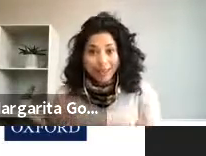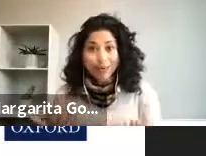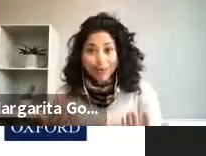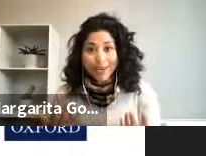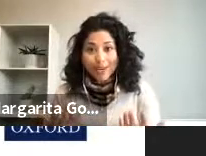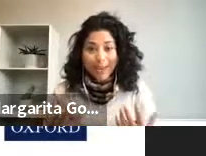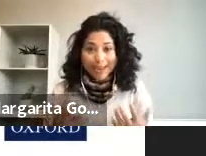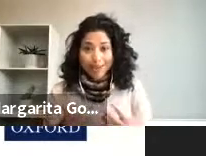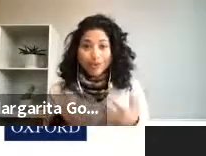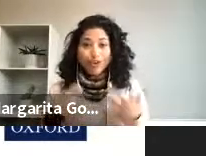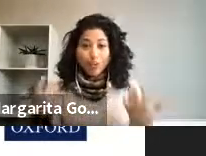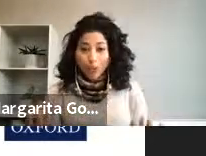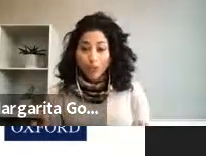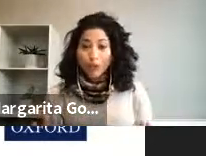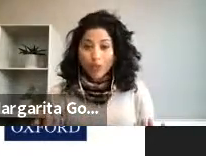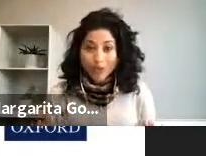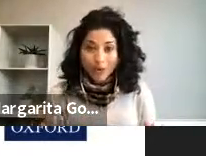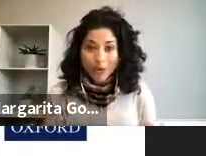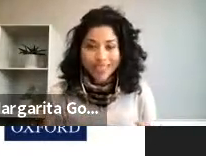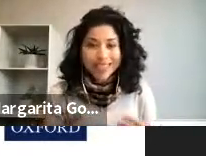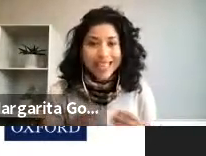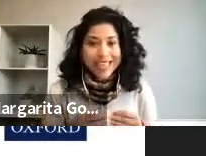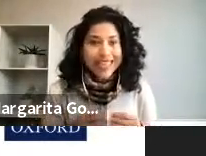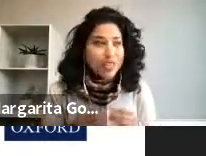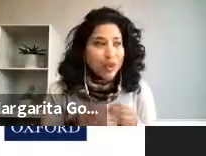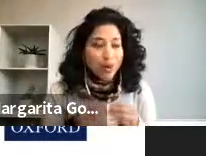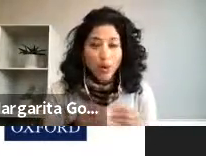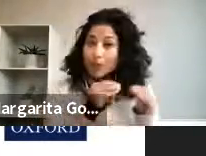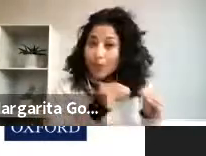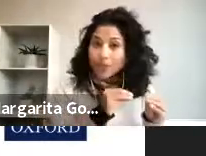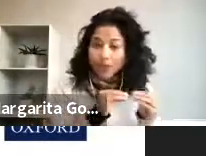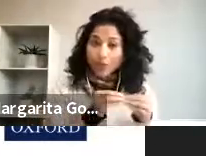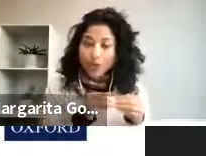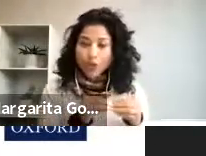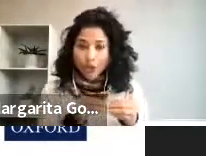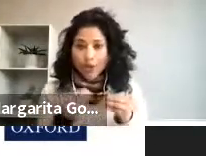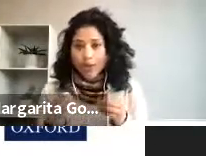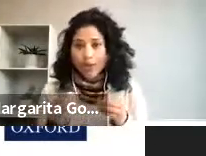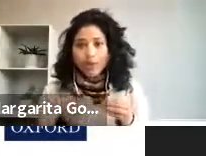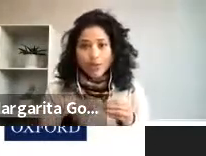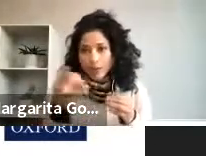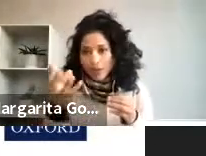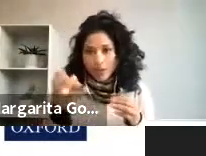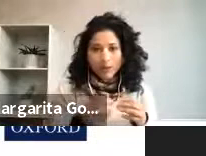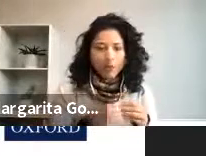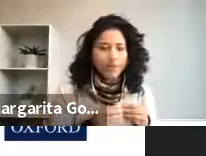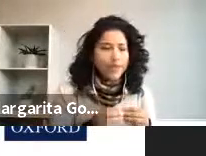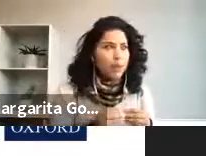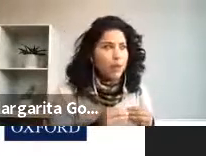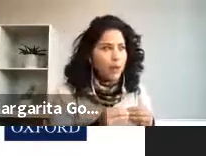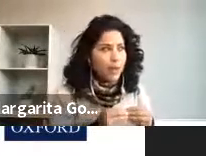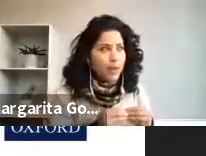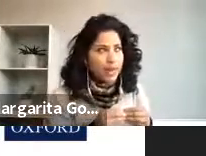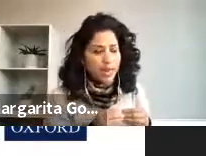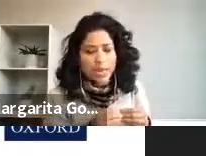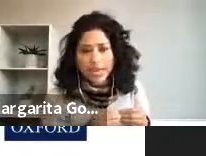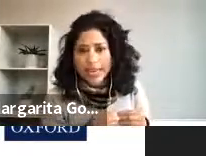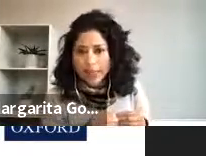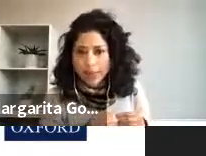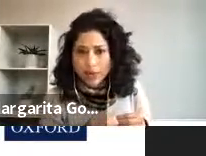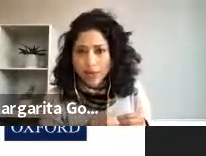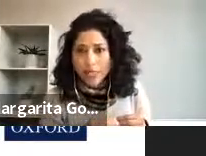reconocer que hay otro tipo de motivaciones y así como lo hemos hecho mucho en algunos casos y prácticamente como el